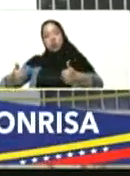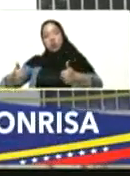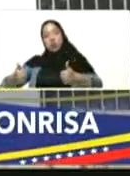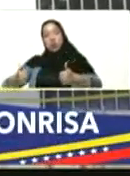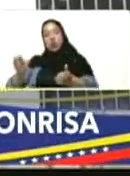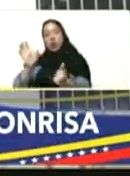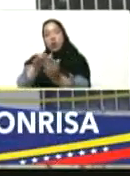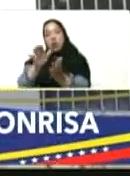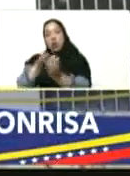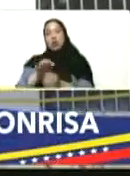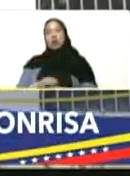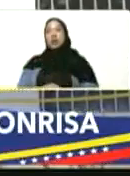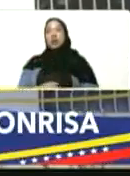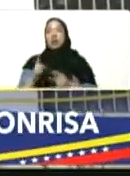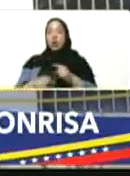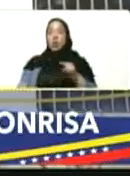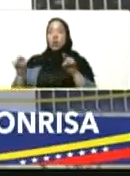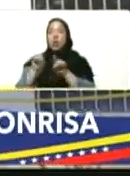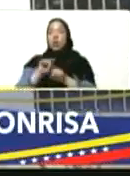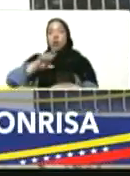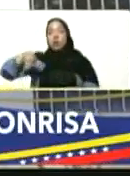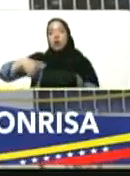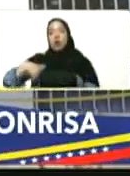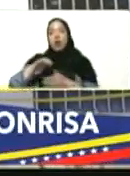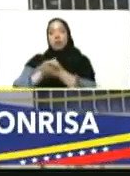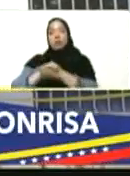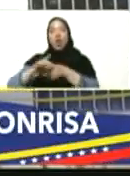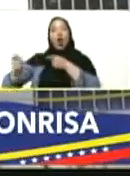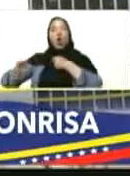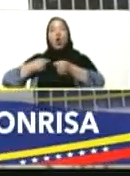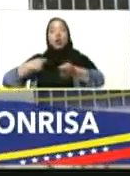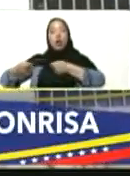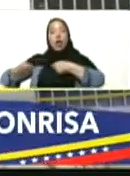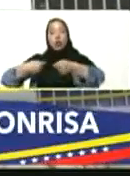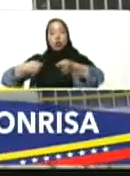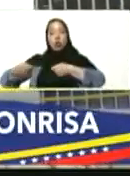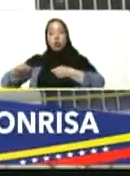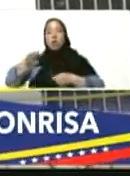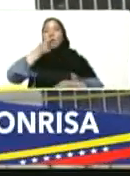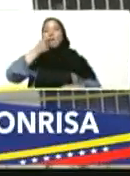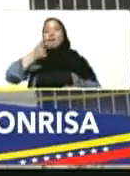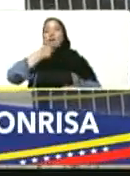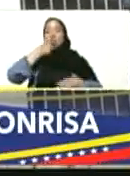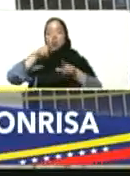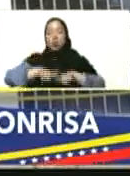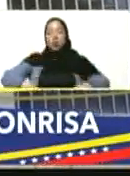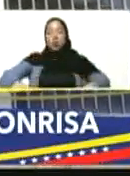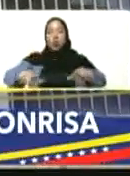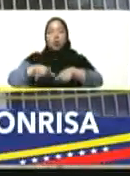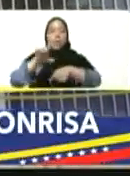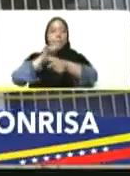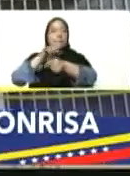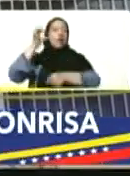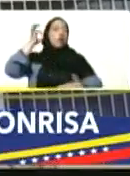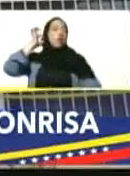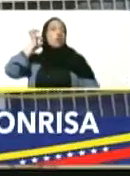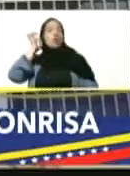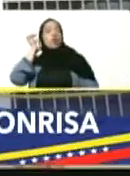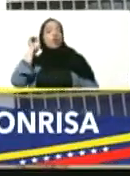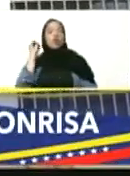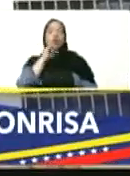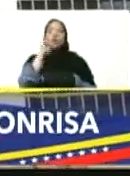insular. Igualmente, nuestra coordinadora de este hermoso centro, la doctora